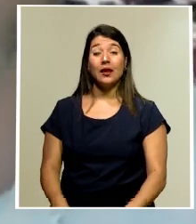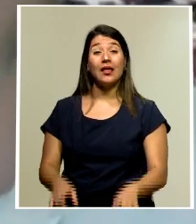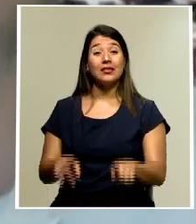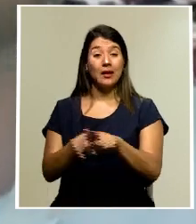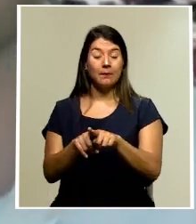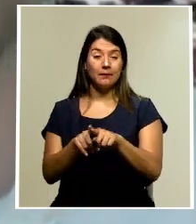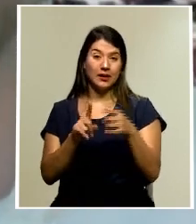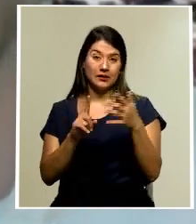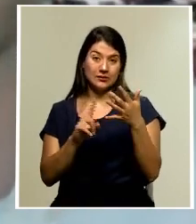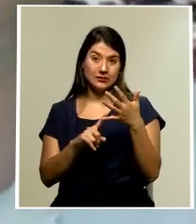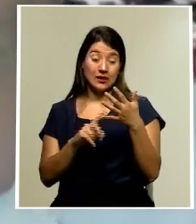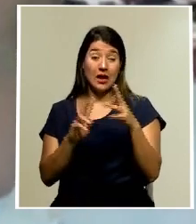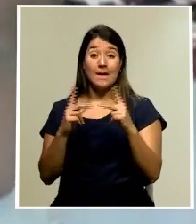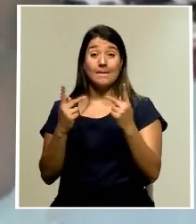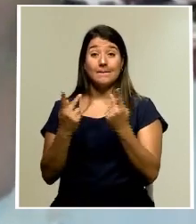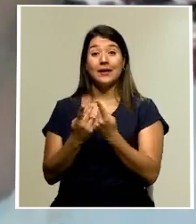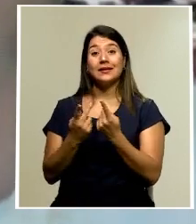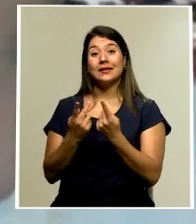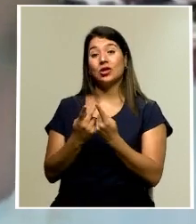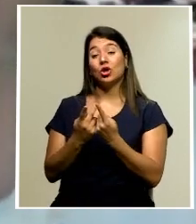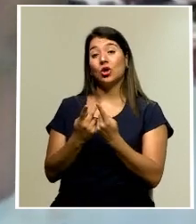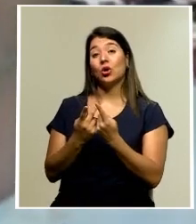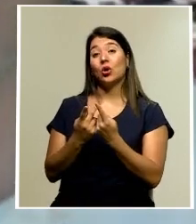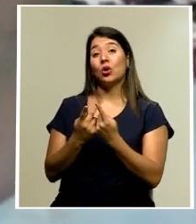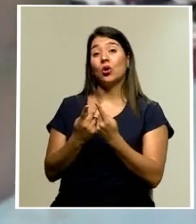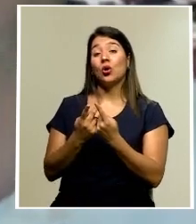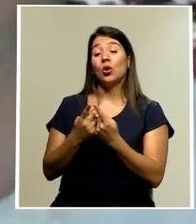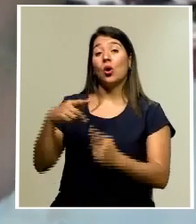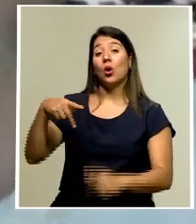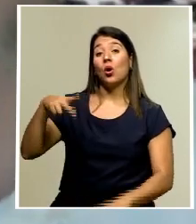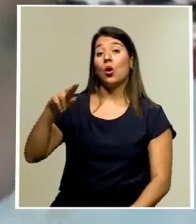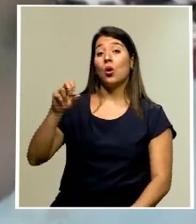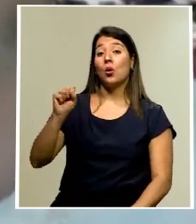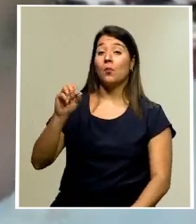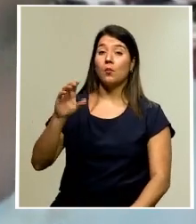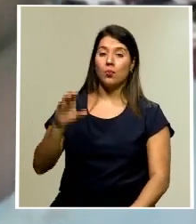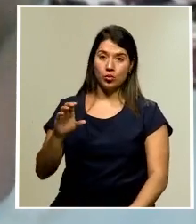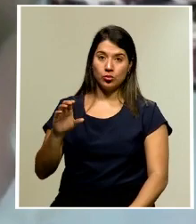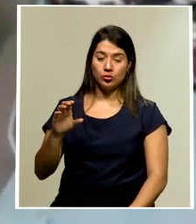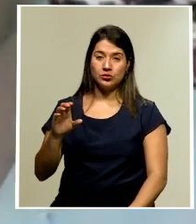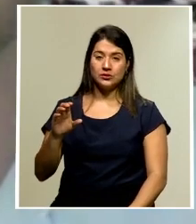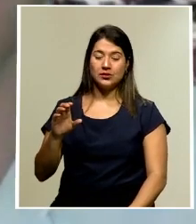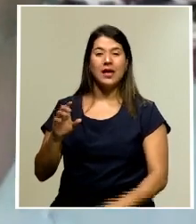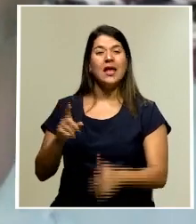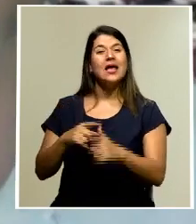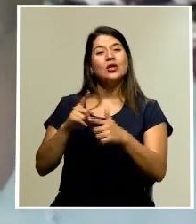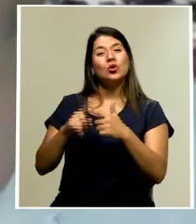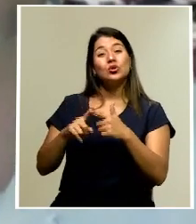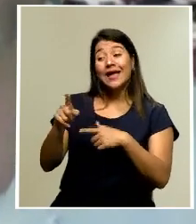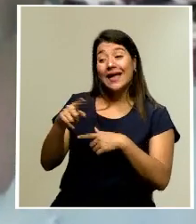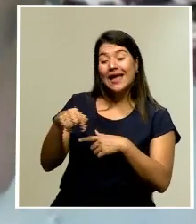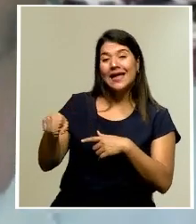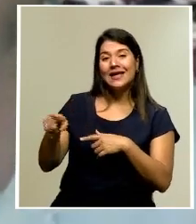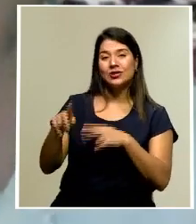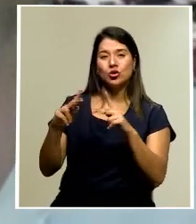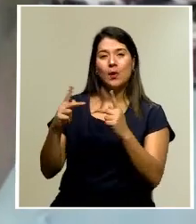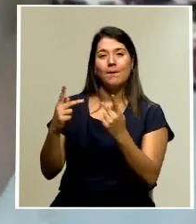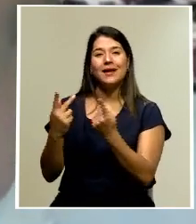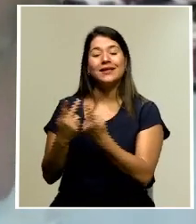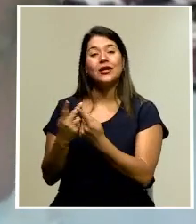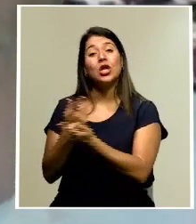Estaría, digamos, el Partido Unidad Social Cristiana, que no ha logrado salirse de ese sector. Entonces, esos serían los partidos